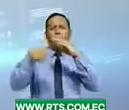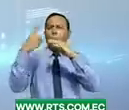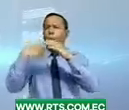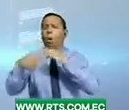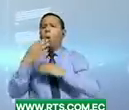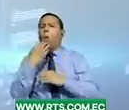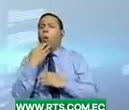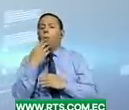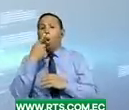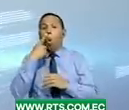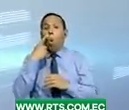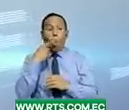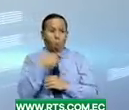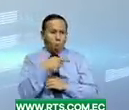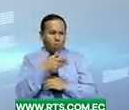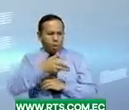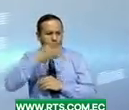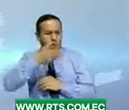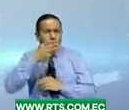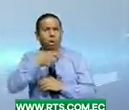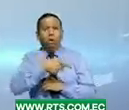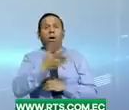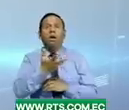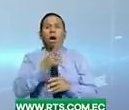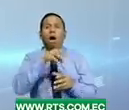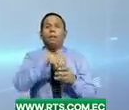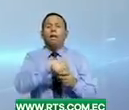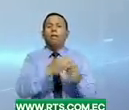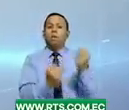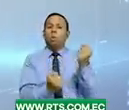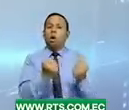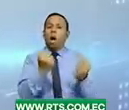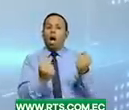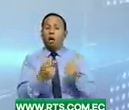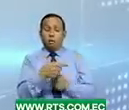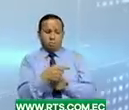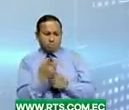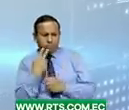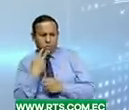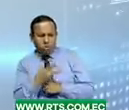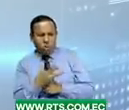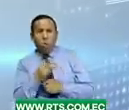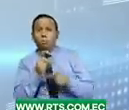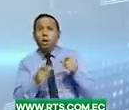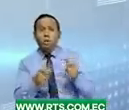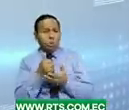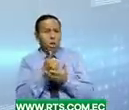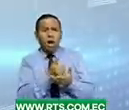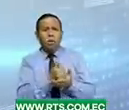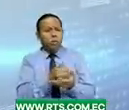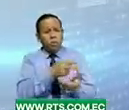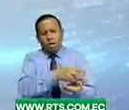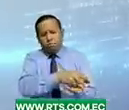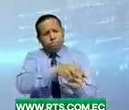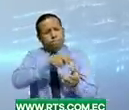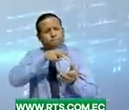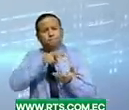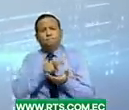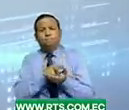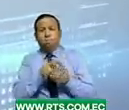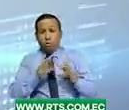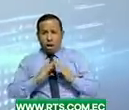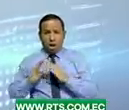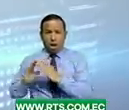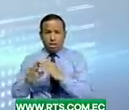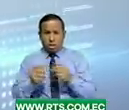hombre aparentemente con heridas que estaba dentro de una camioneta es sacado por personas y moradores de la localidad